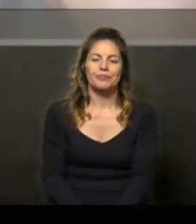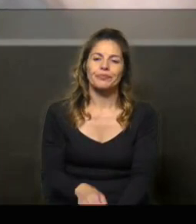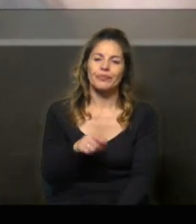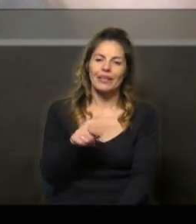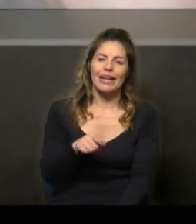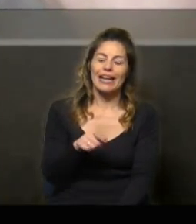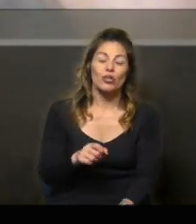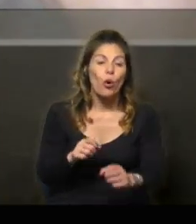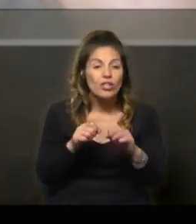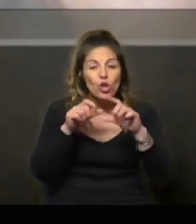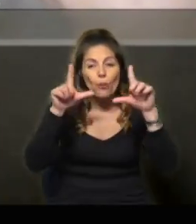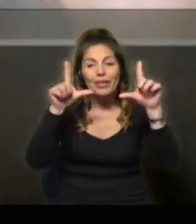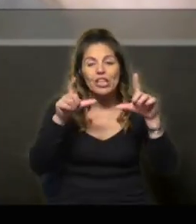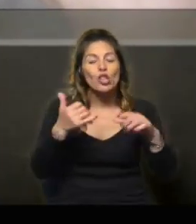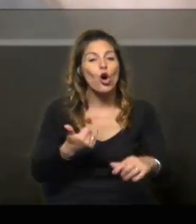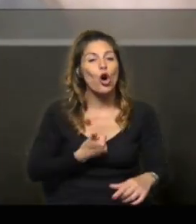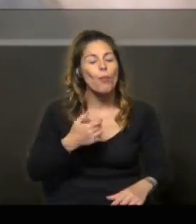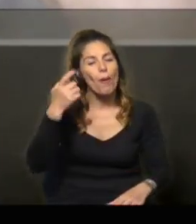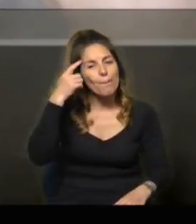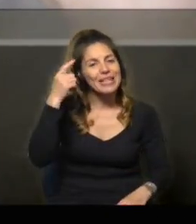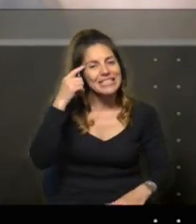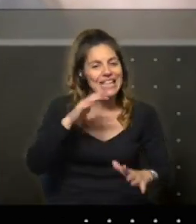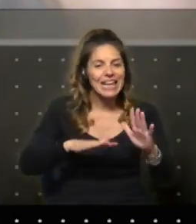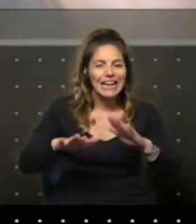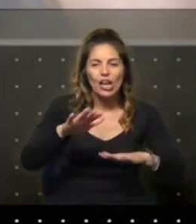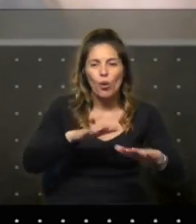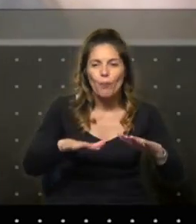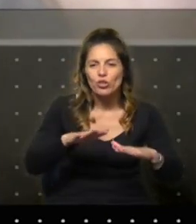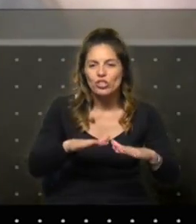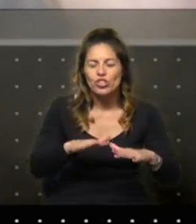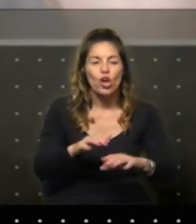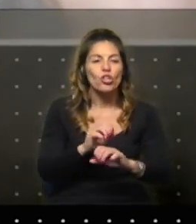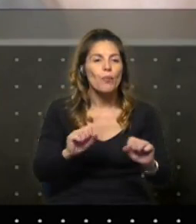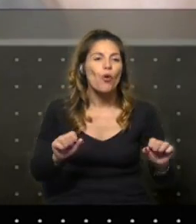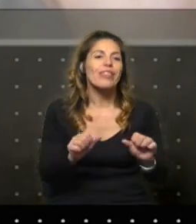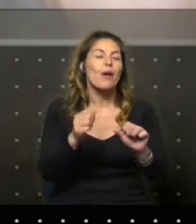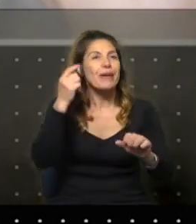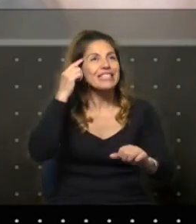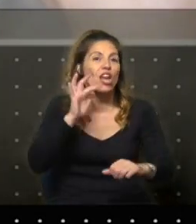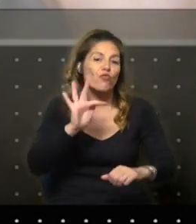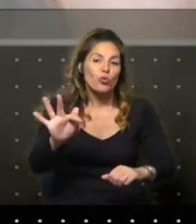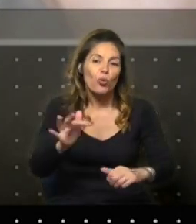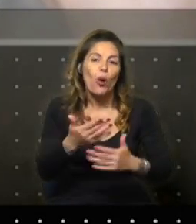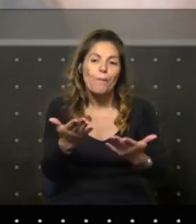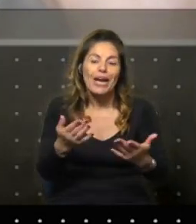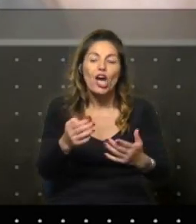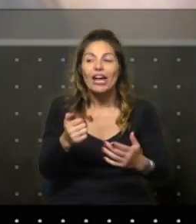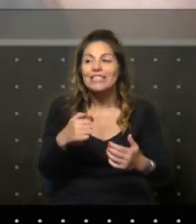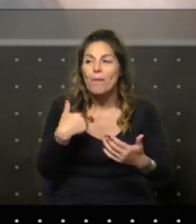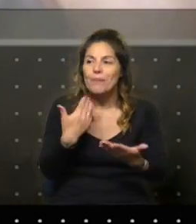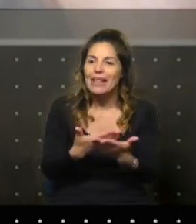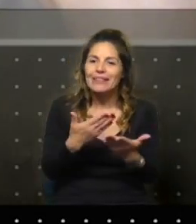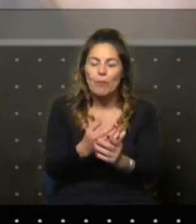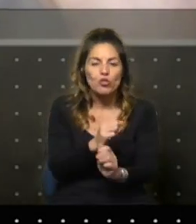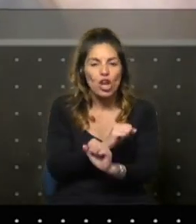esto ha sorprendido Cómo pensás que va a ser esta recomposición digamos no se puede hacer futurología pero bueno recién nos planteábamos si